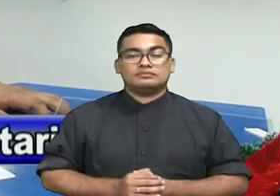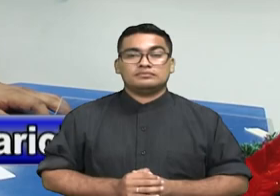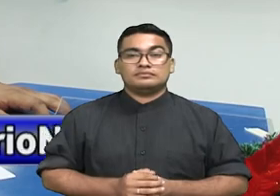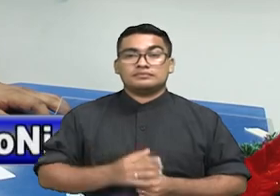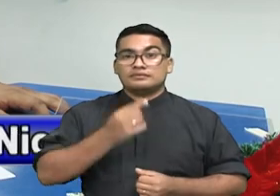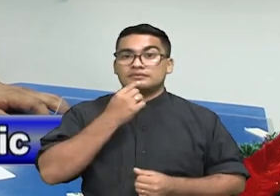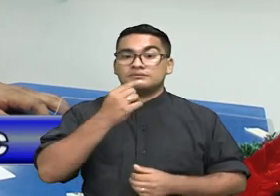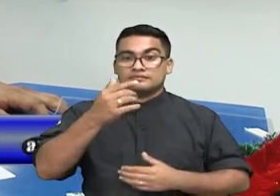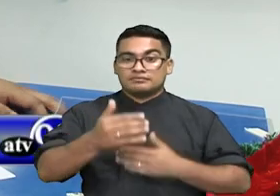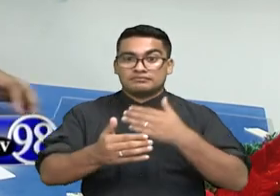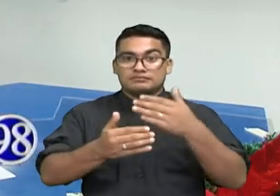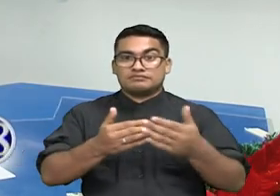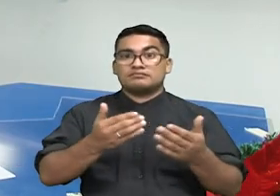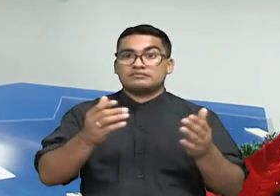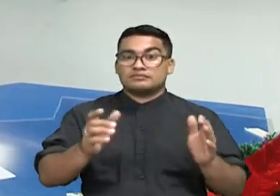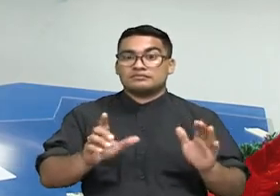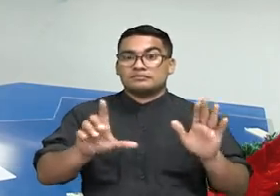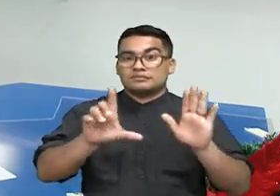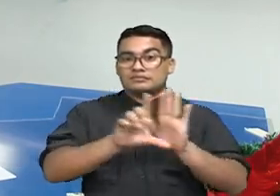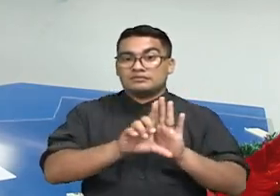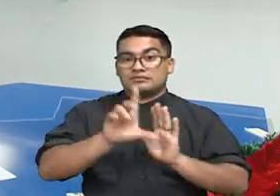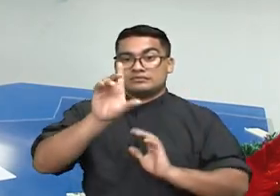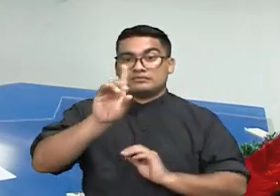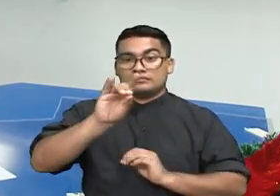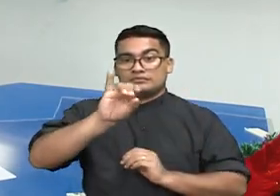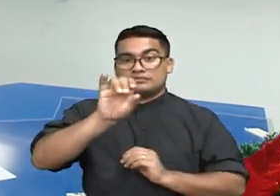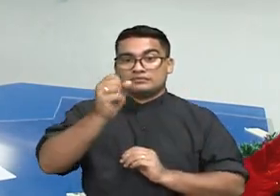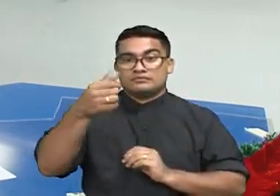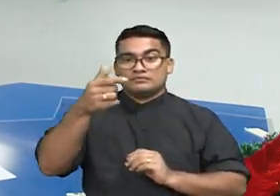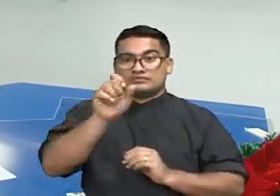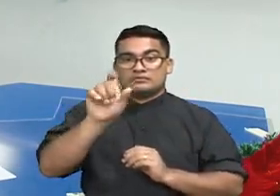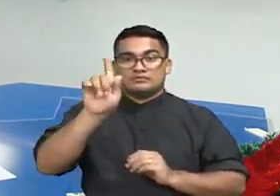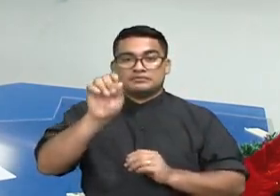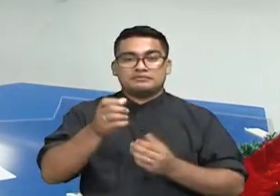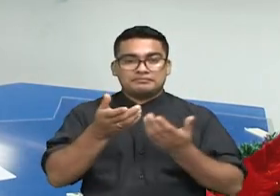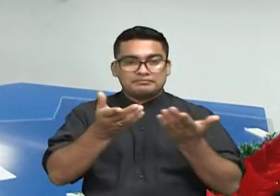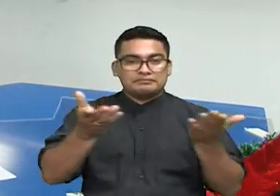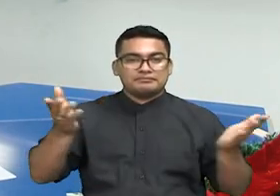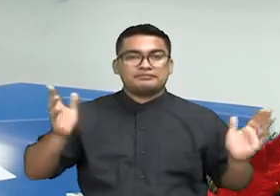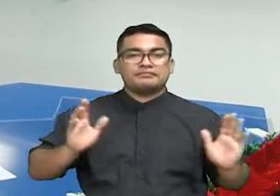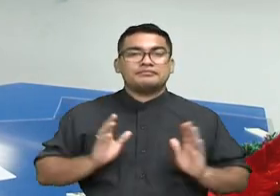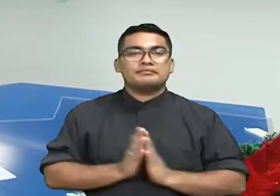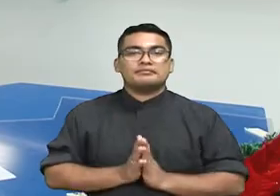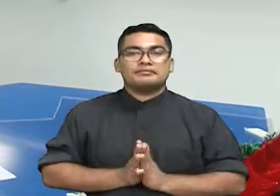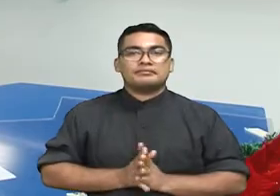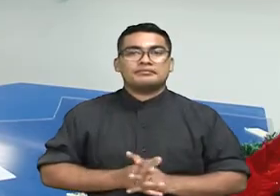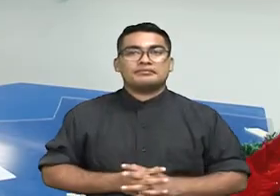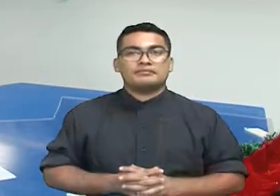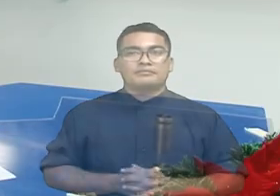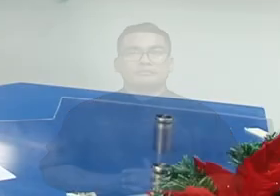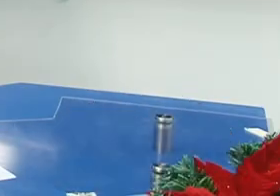Avanza el proceso de formulación del digesto en materia constitucional. A continuación les dejamos con más detalles.